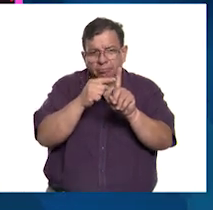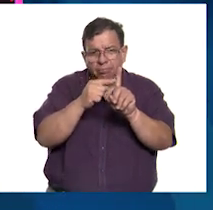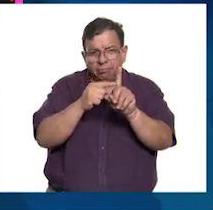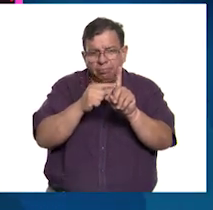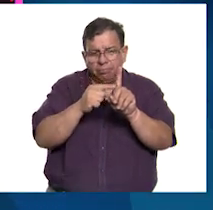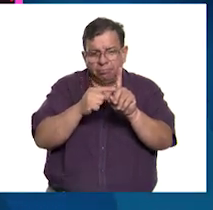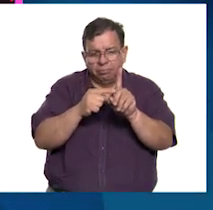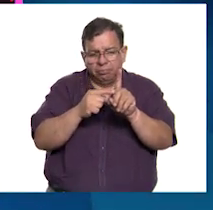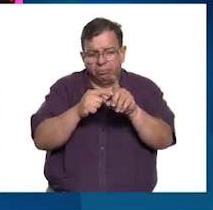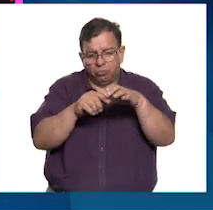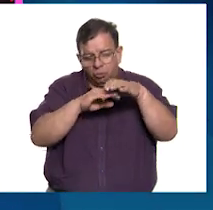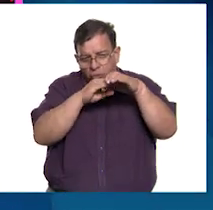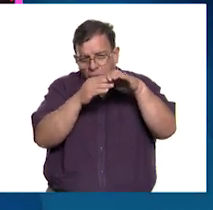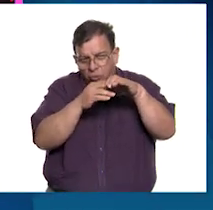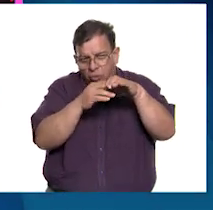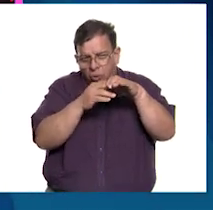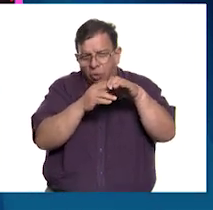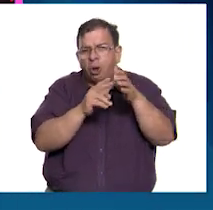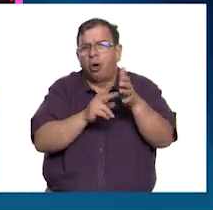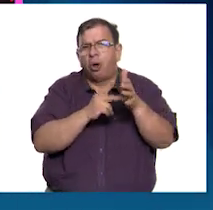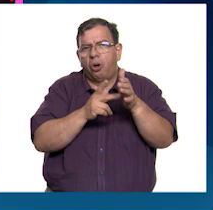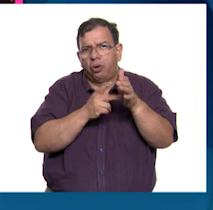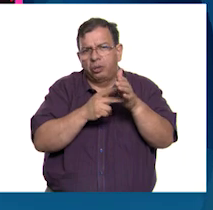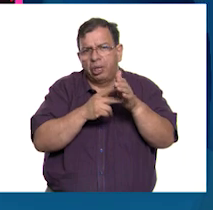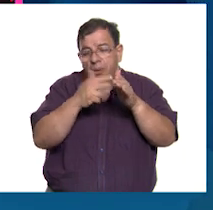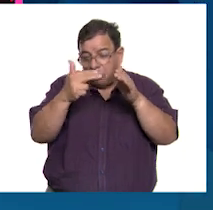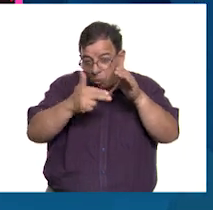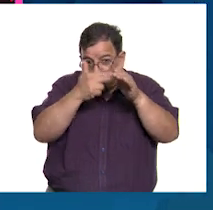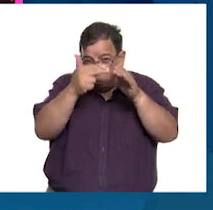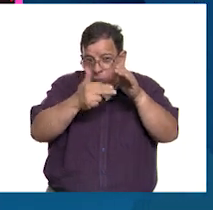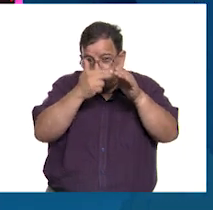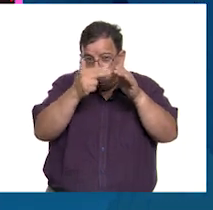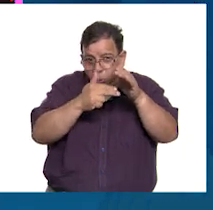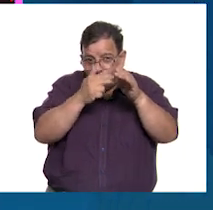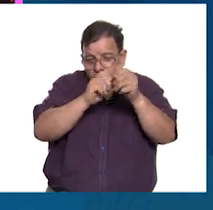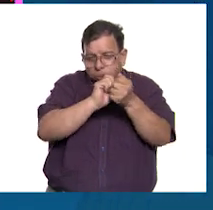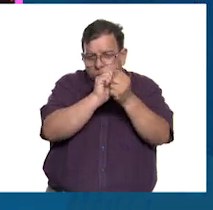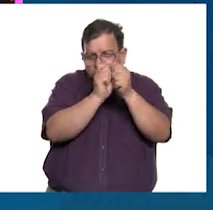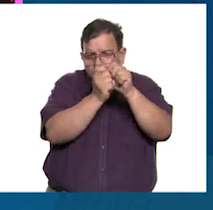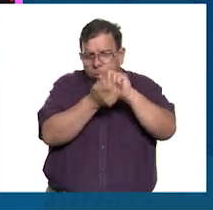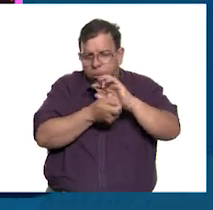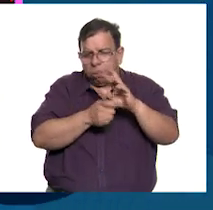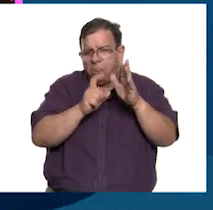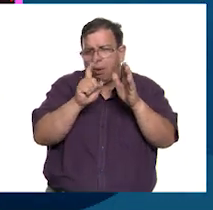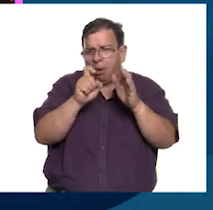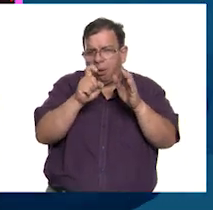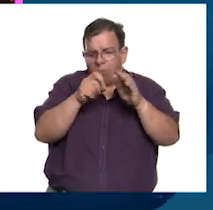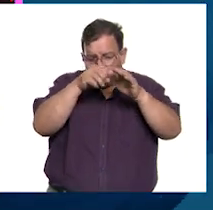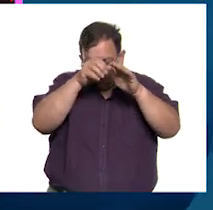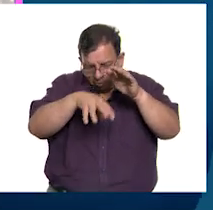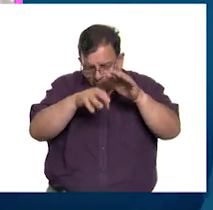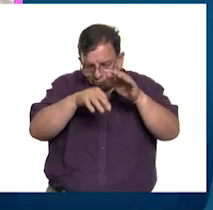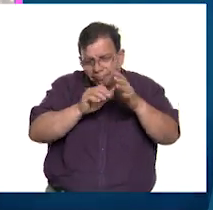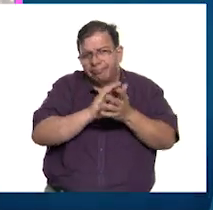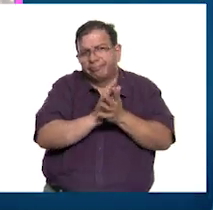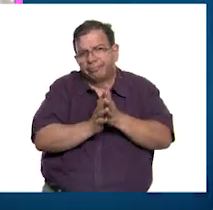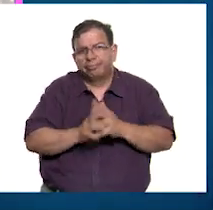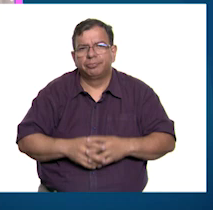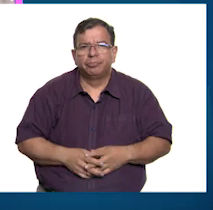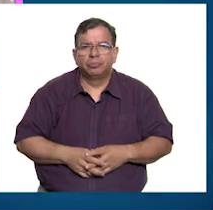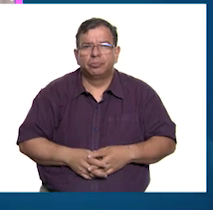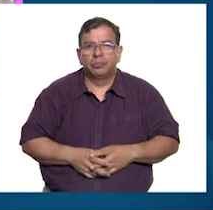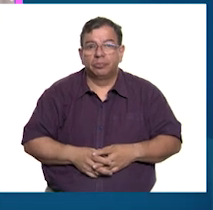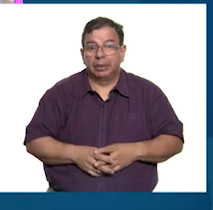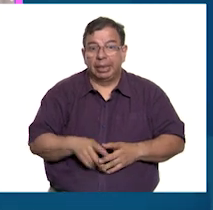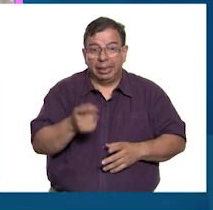ese vapor de agua se vuelve a convertir a estado líquido. Espero que